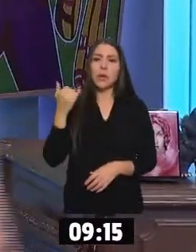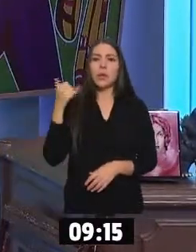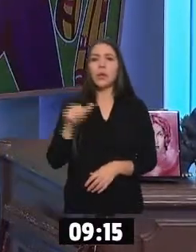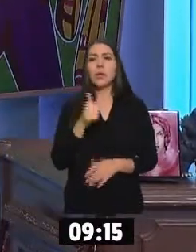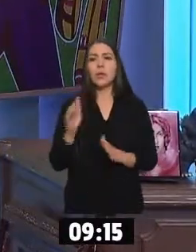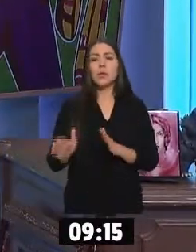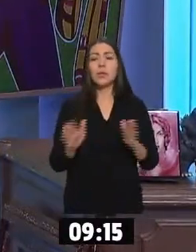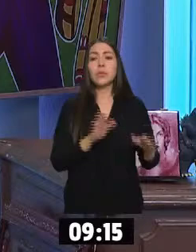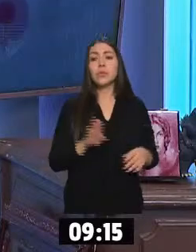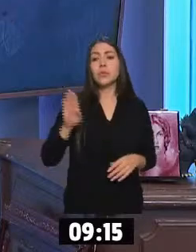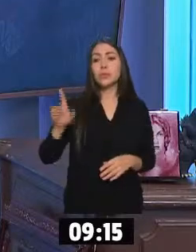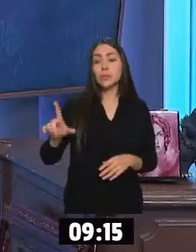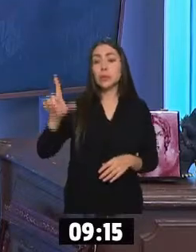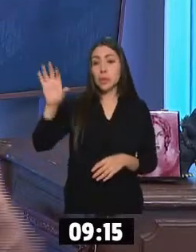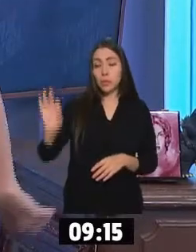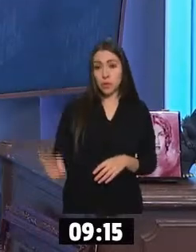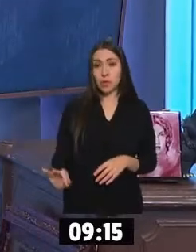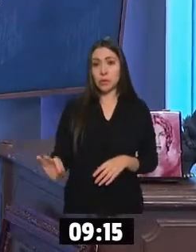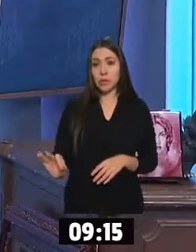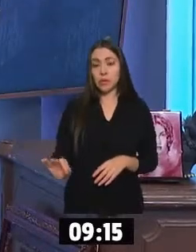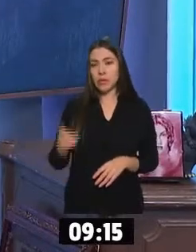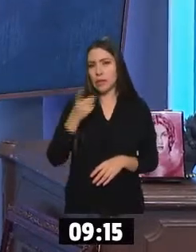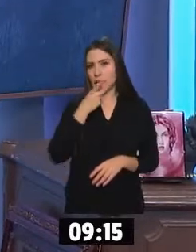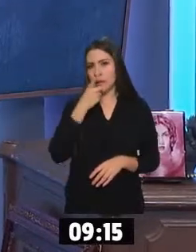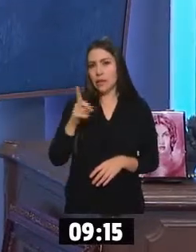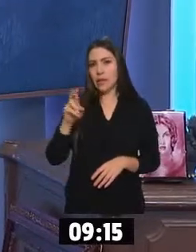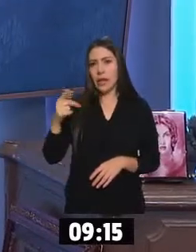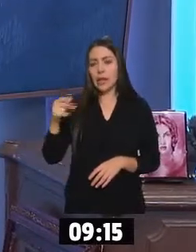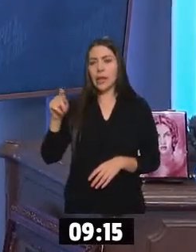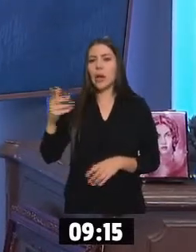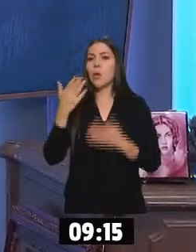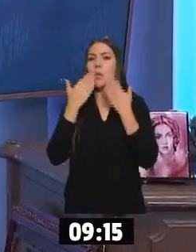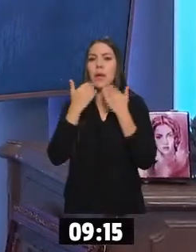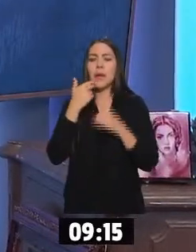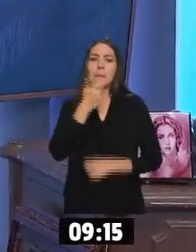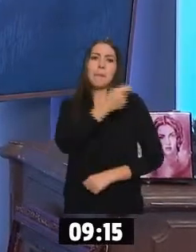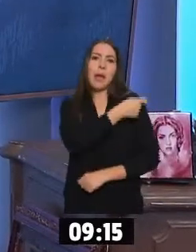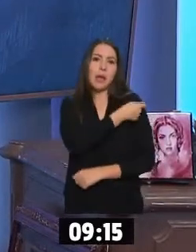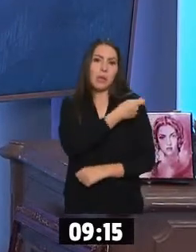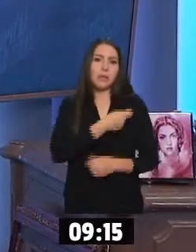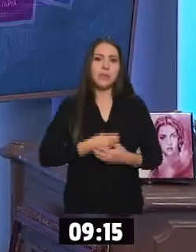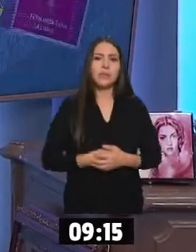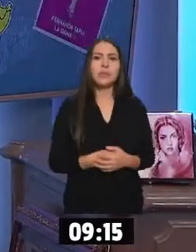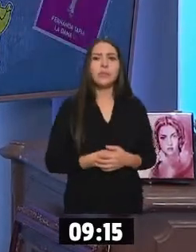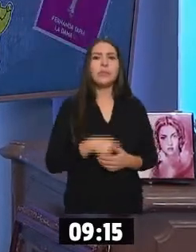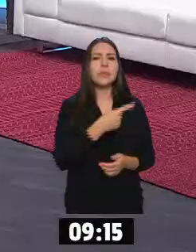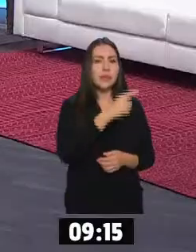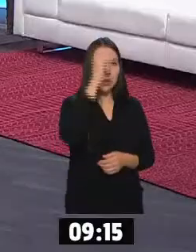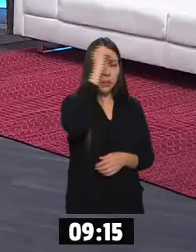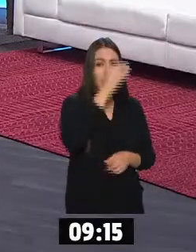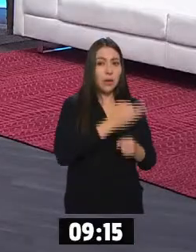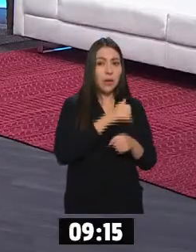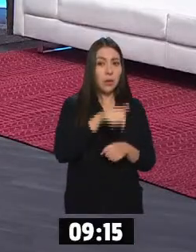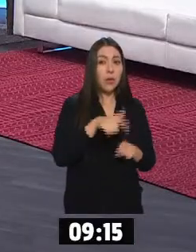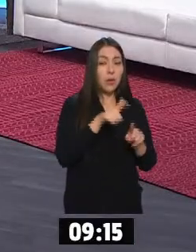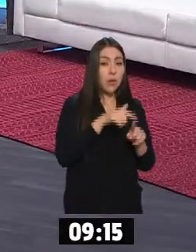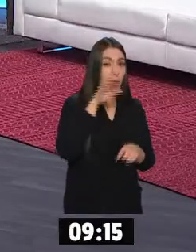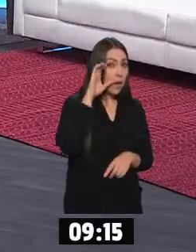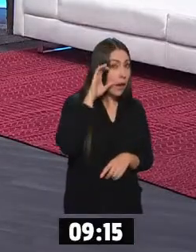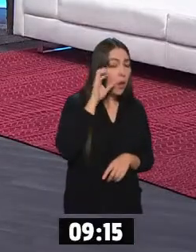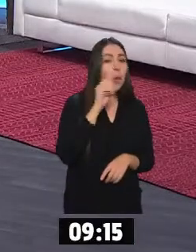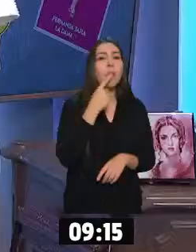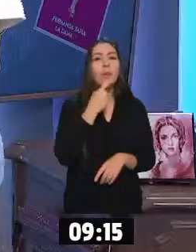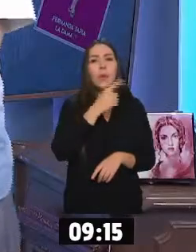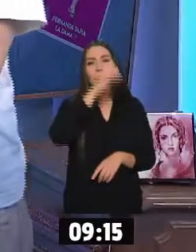dijo el doctor Gatell, no estaban vacunados. Oiga, ¿y cómo ves? ¿Estamos en naranja o en rojo? Ay, Ya usted